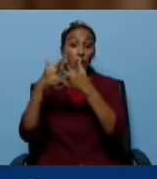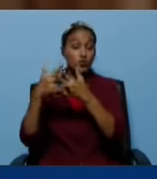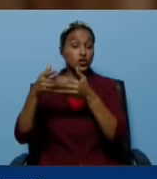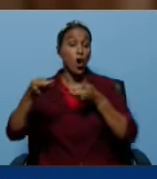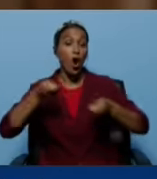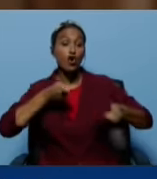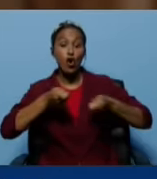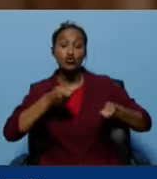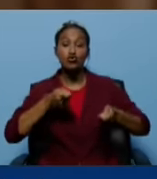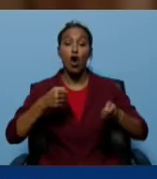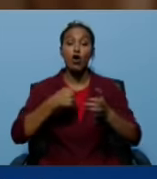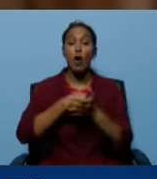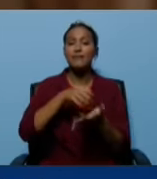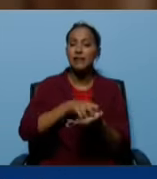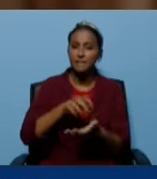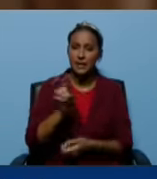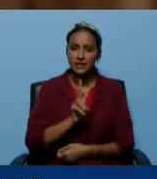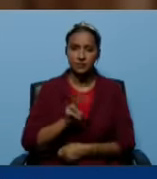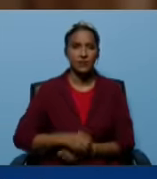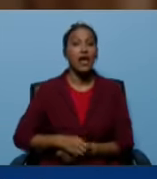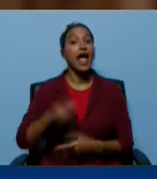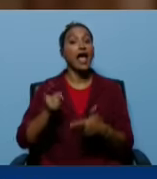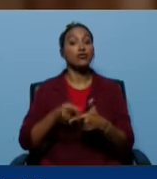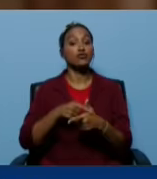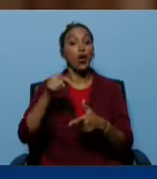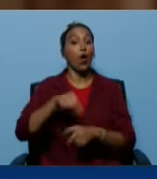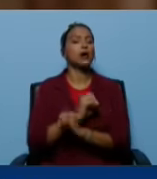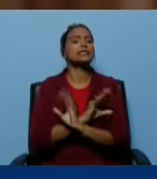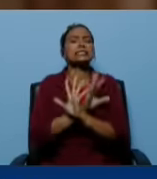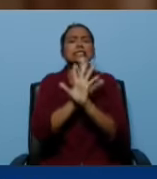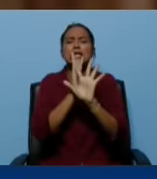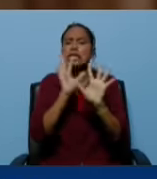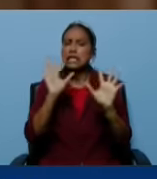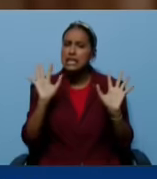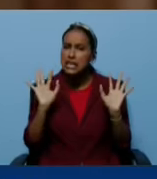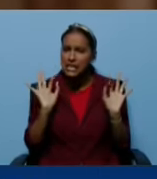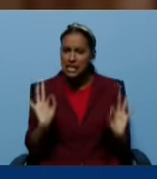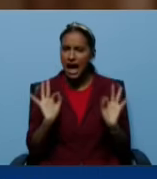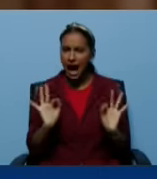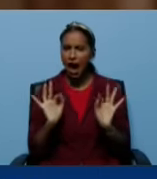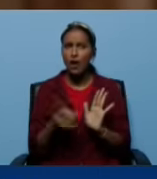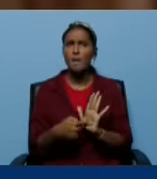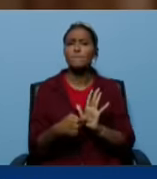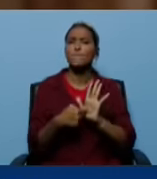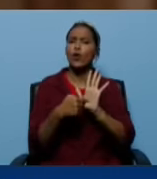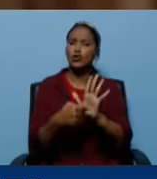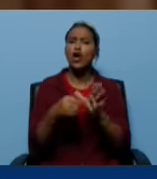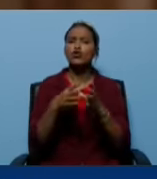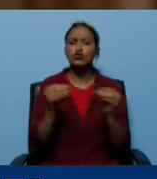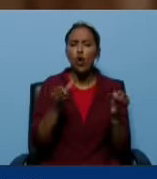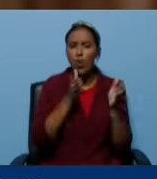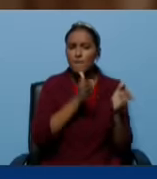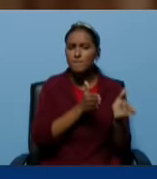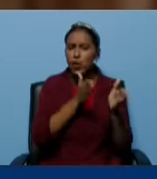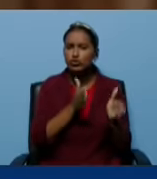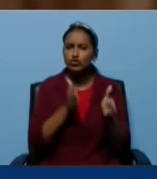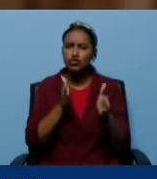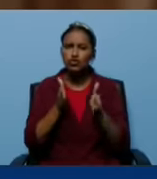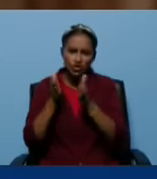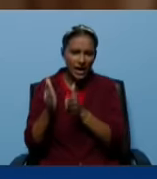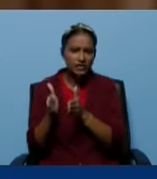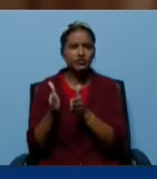queda bien descrito todo el proceso, cómo fue llevado a cabo, el detalle del proceso